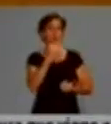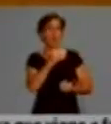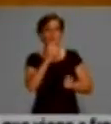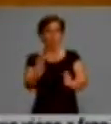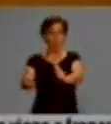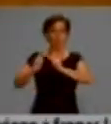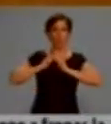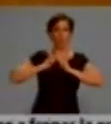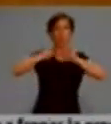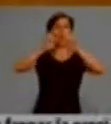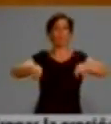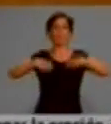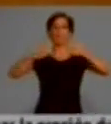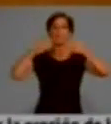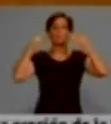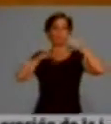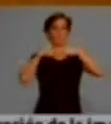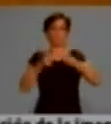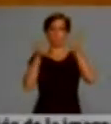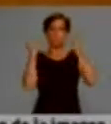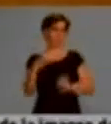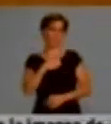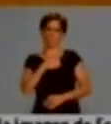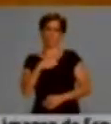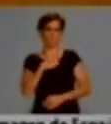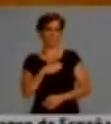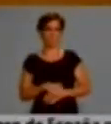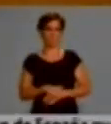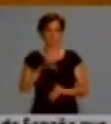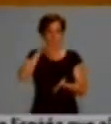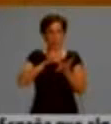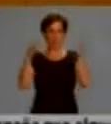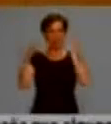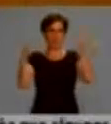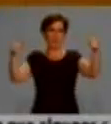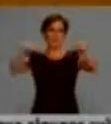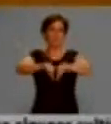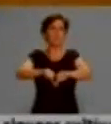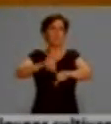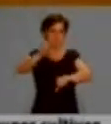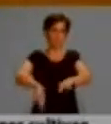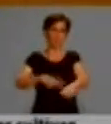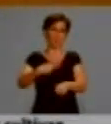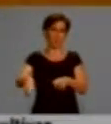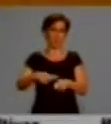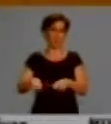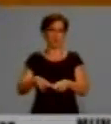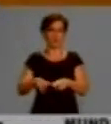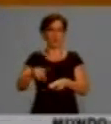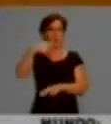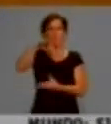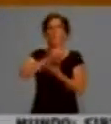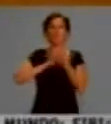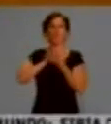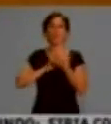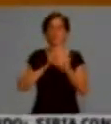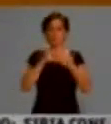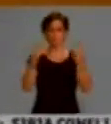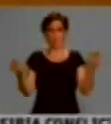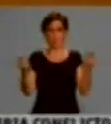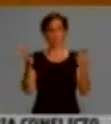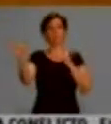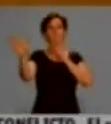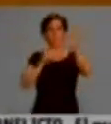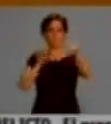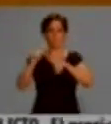venga la regeneración democrática. Estamos en plena crisis política y la única salida decente democráticamente es convocar